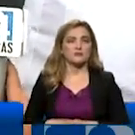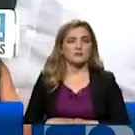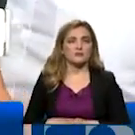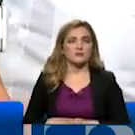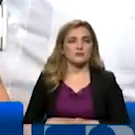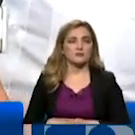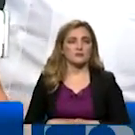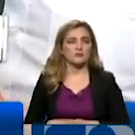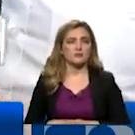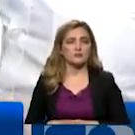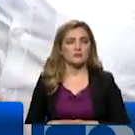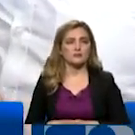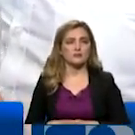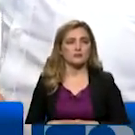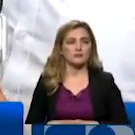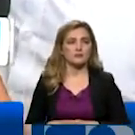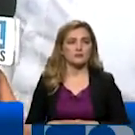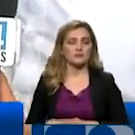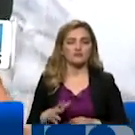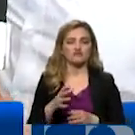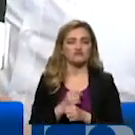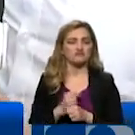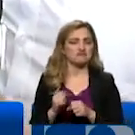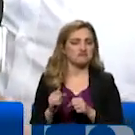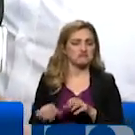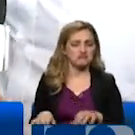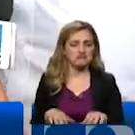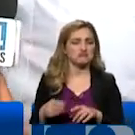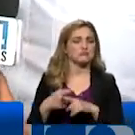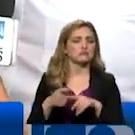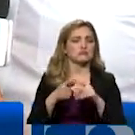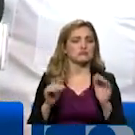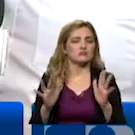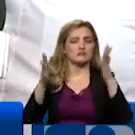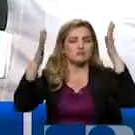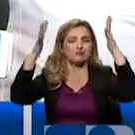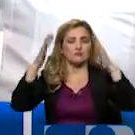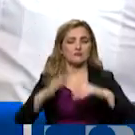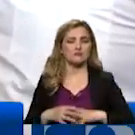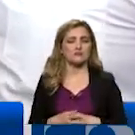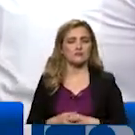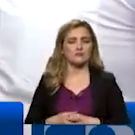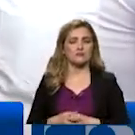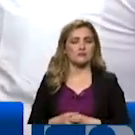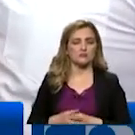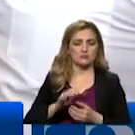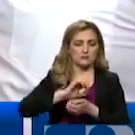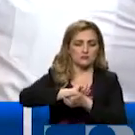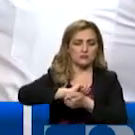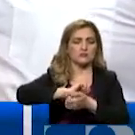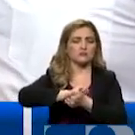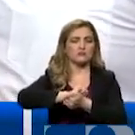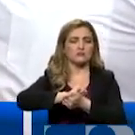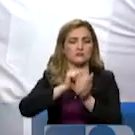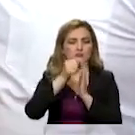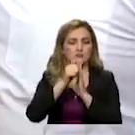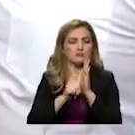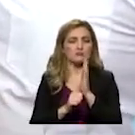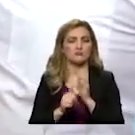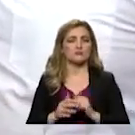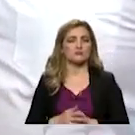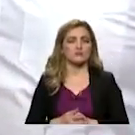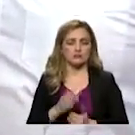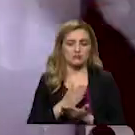estamos realizando varias actividades, festivales de queso, de artesanía,